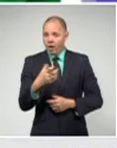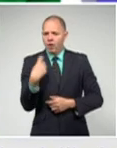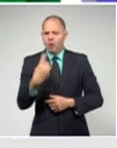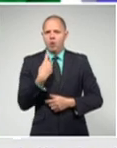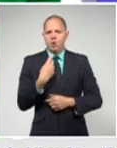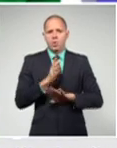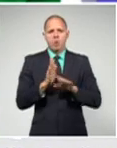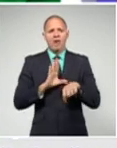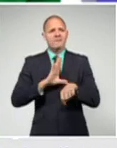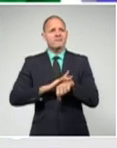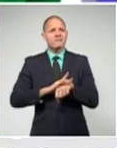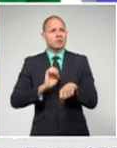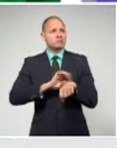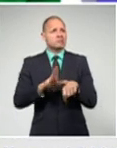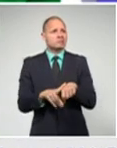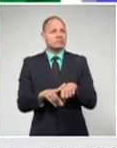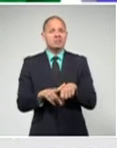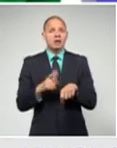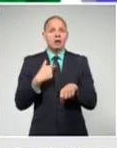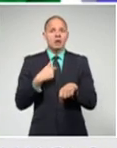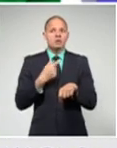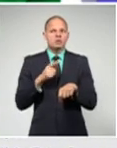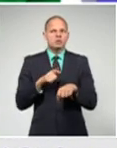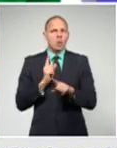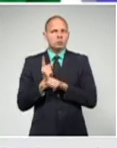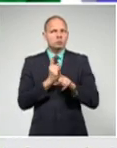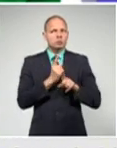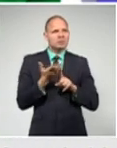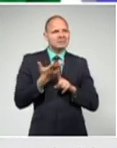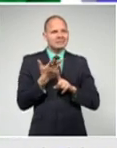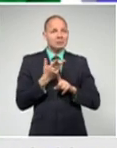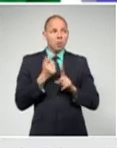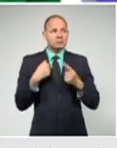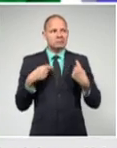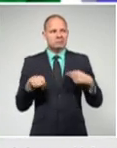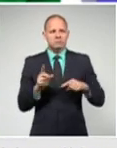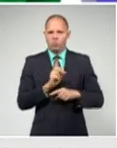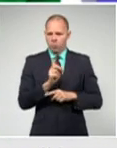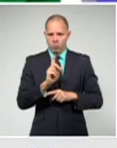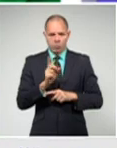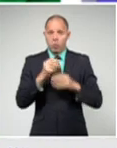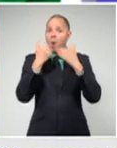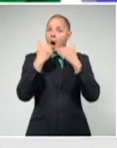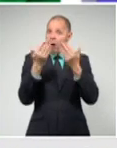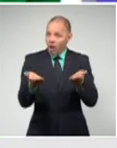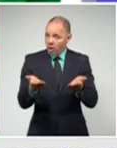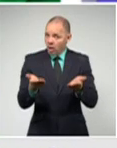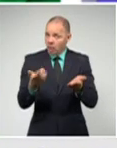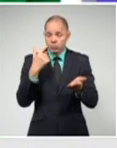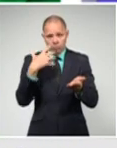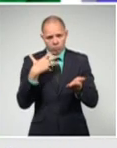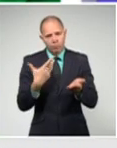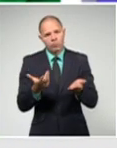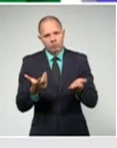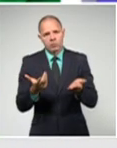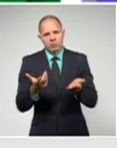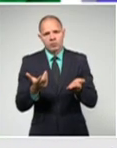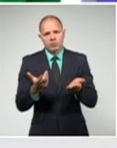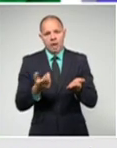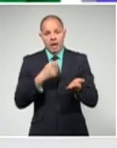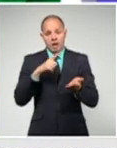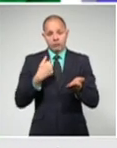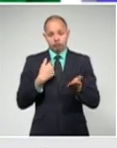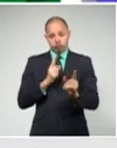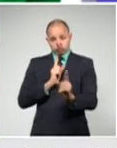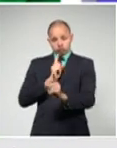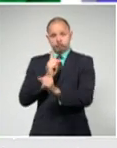que en toda Cuba, excepto La Habana, como hemos explicado, se mantengan aislados y en La Habana todavía más,